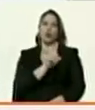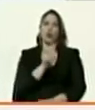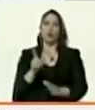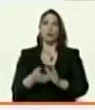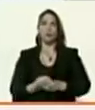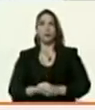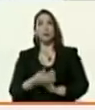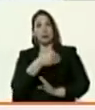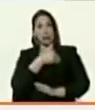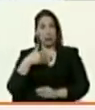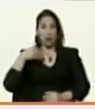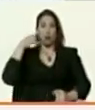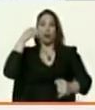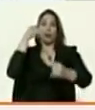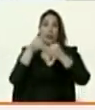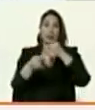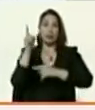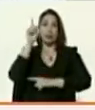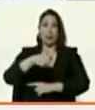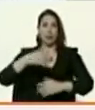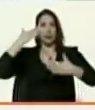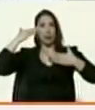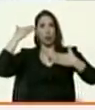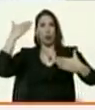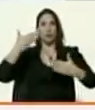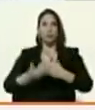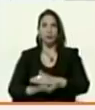quiero finalmente también saludar como